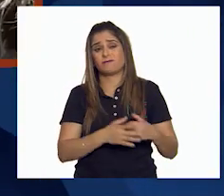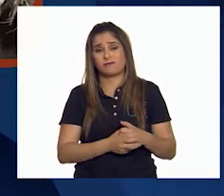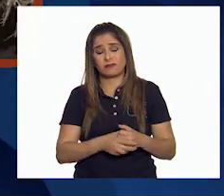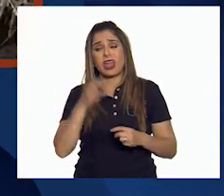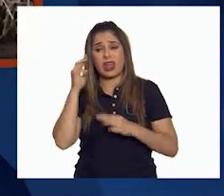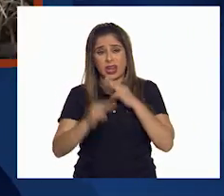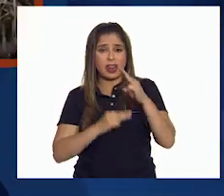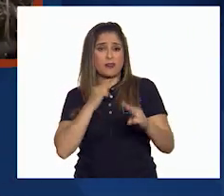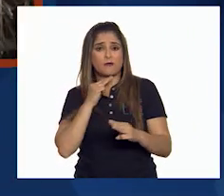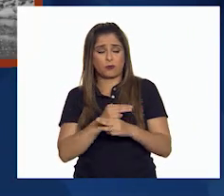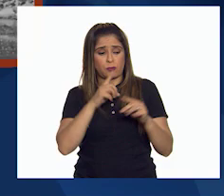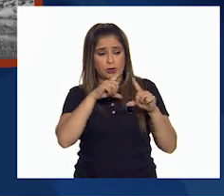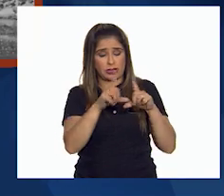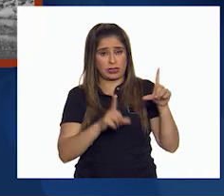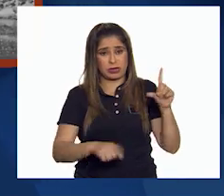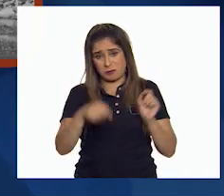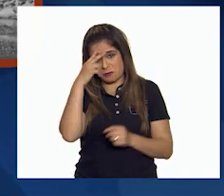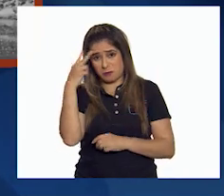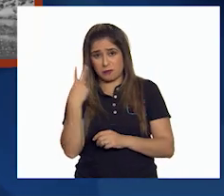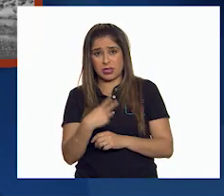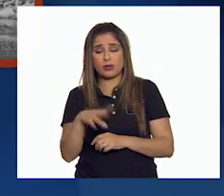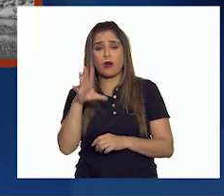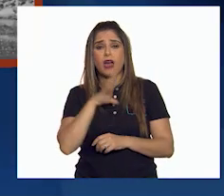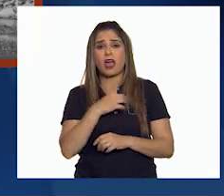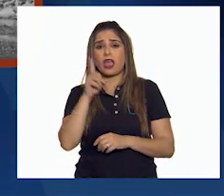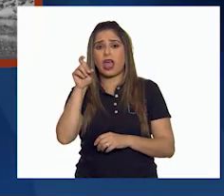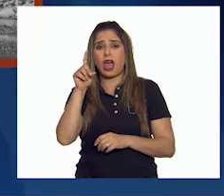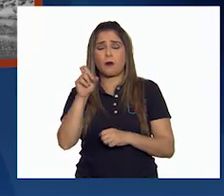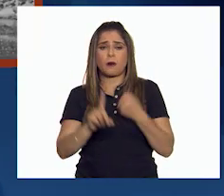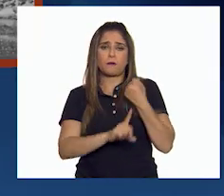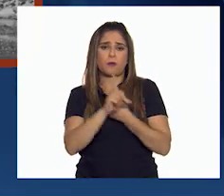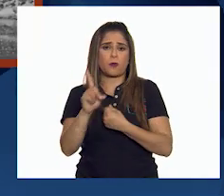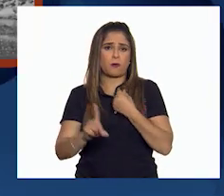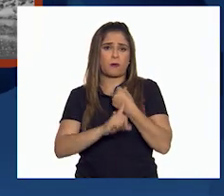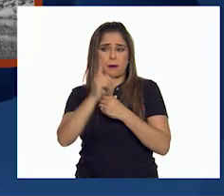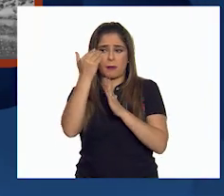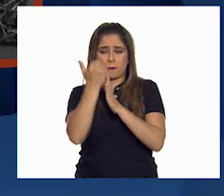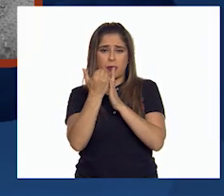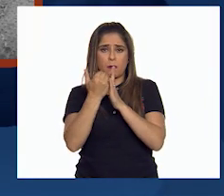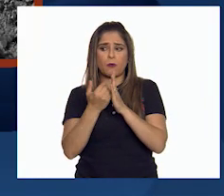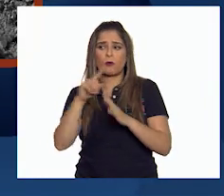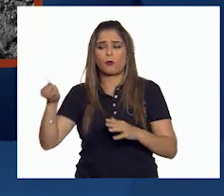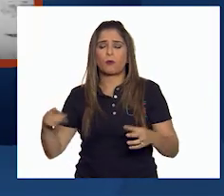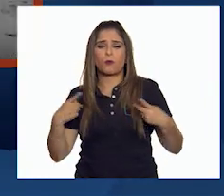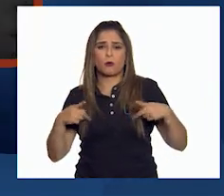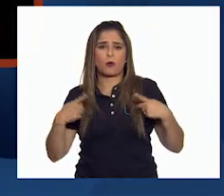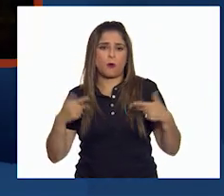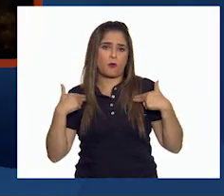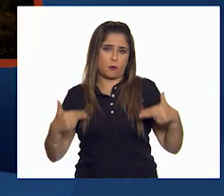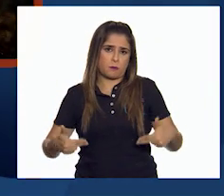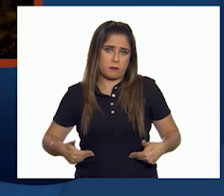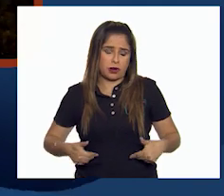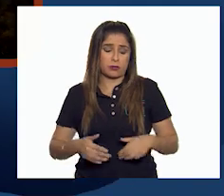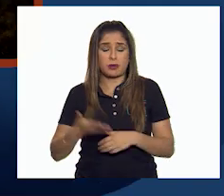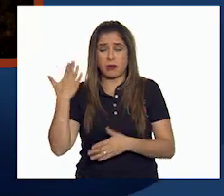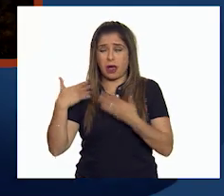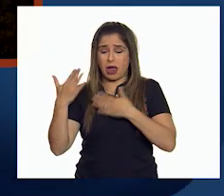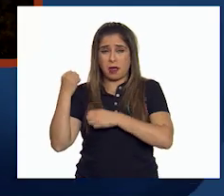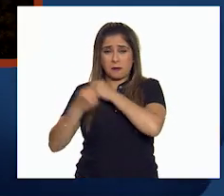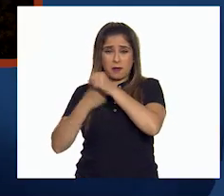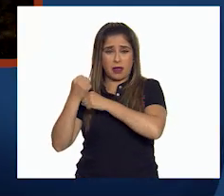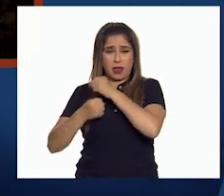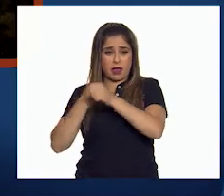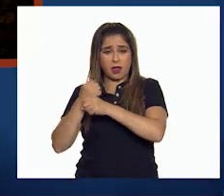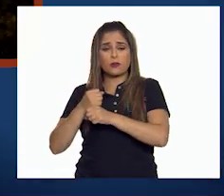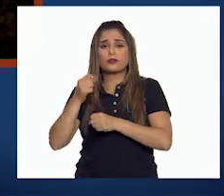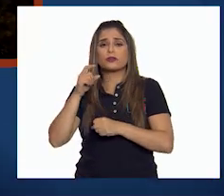se reparte entre una sola especie, el ser humano. Pero desde hace millones de años, miles de especies han hecho